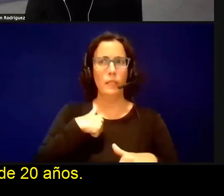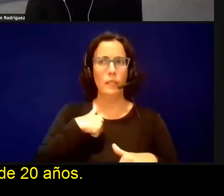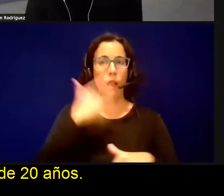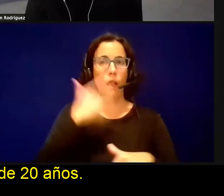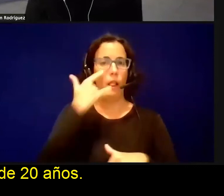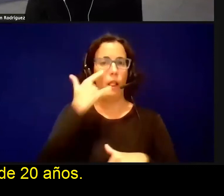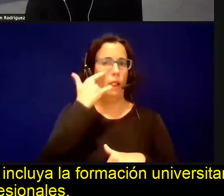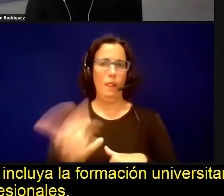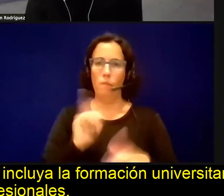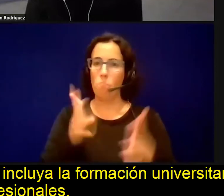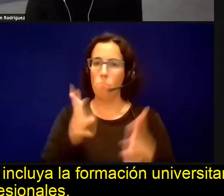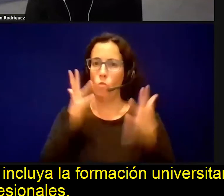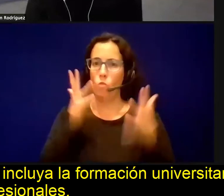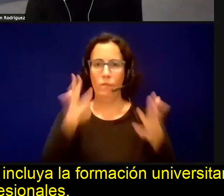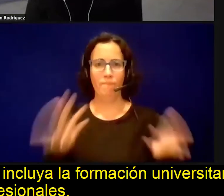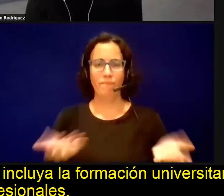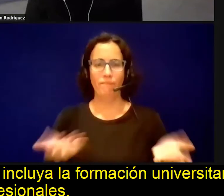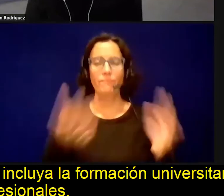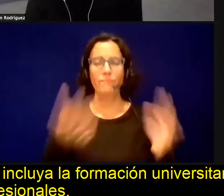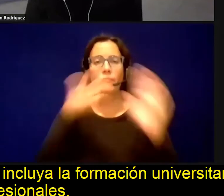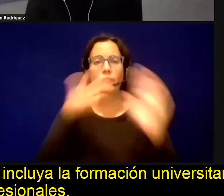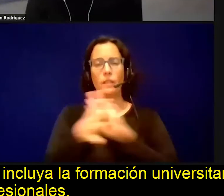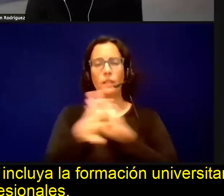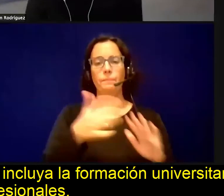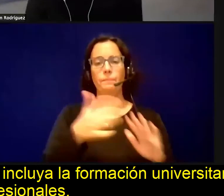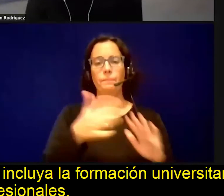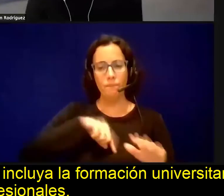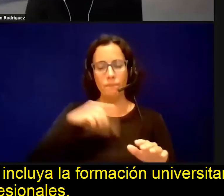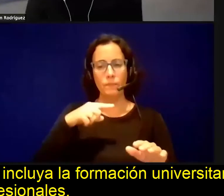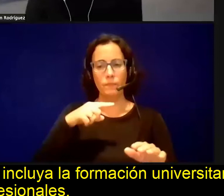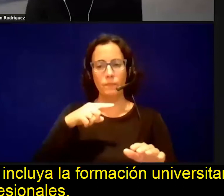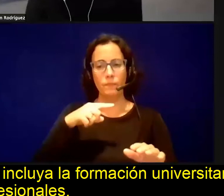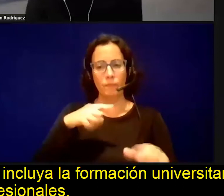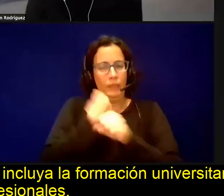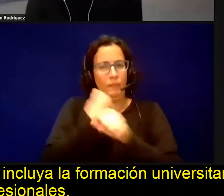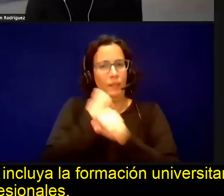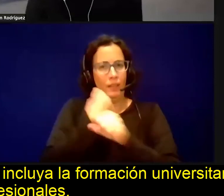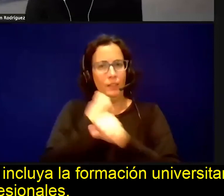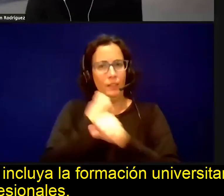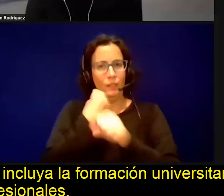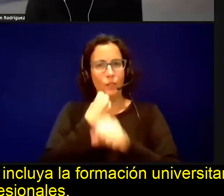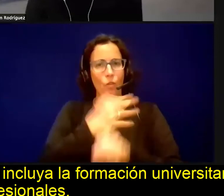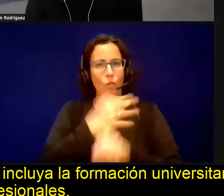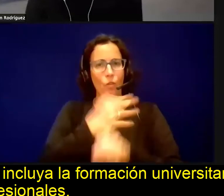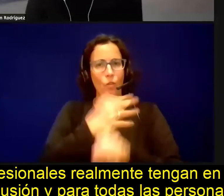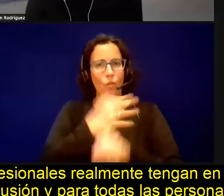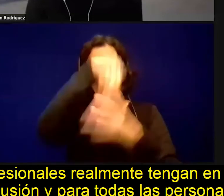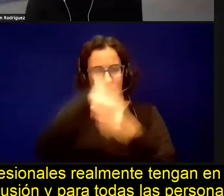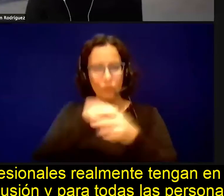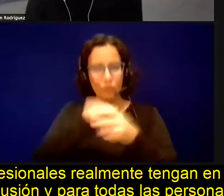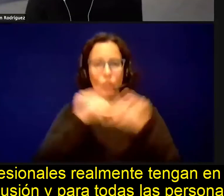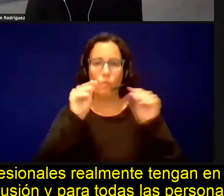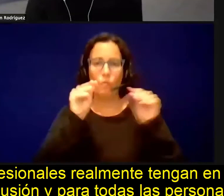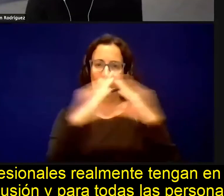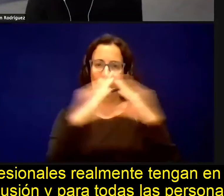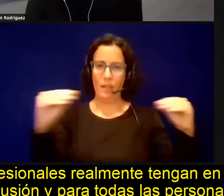decir, nosotros estamos trabajando porque se incluya en la formación universitaria de los futuros profesionales, porque es la manera